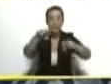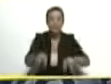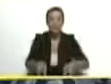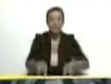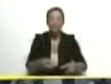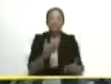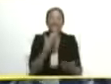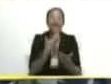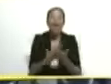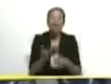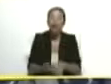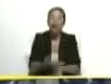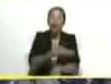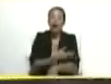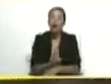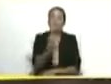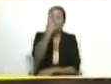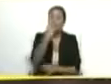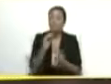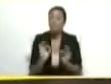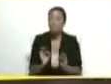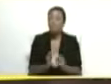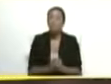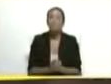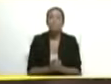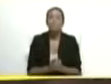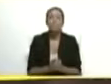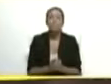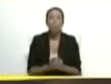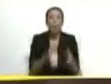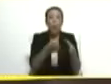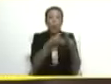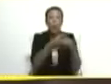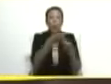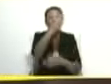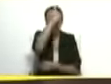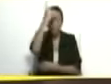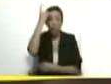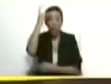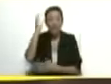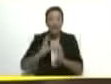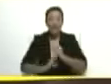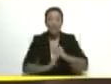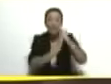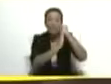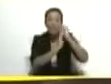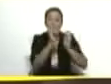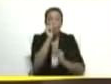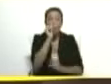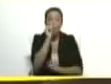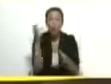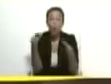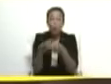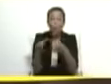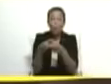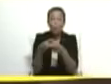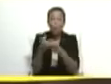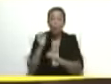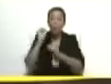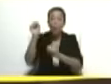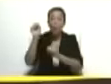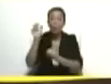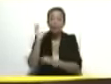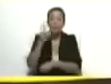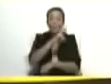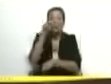Bueno, agradezco en primer lugar al compañero Diosdado Cabello, jefe del Bloque de la Patria de la